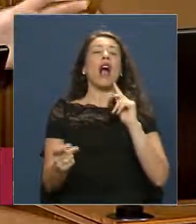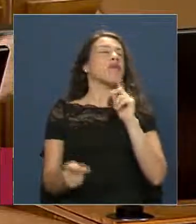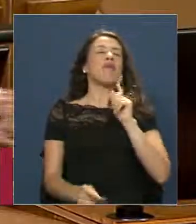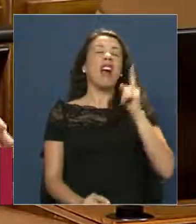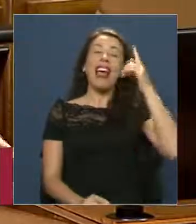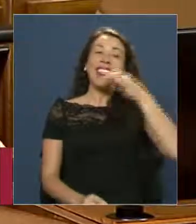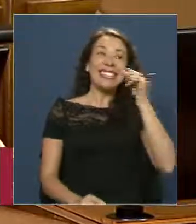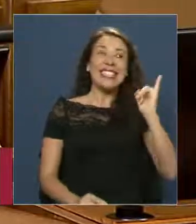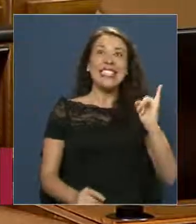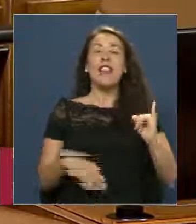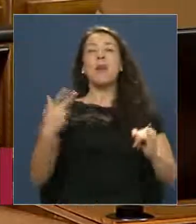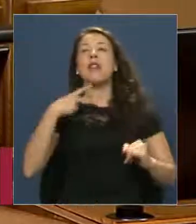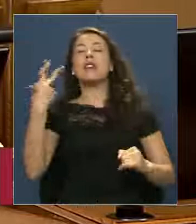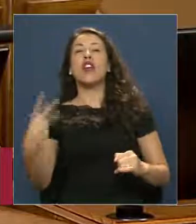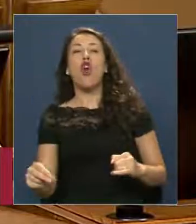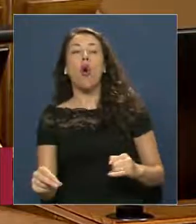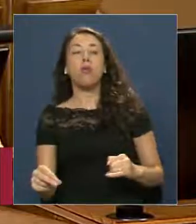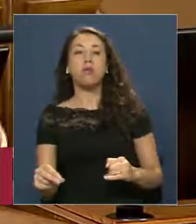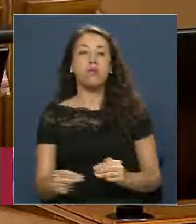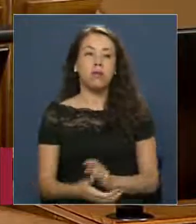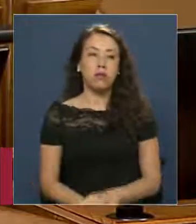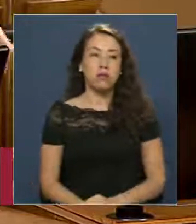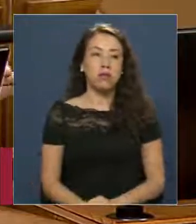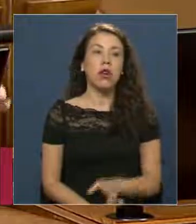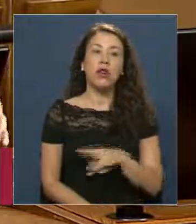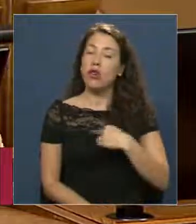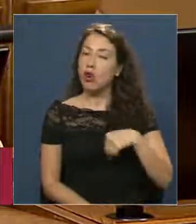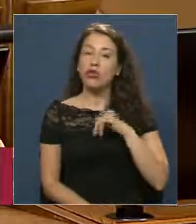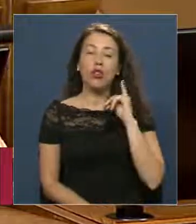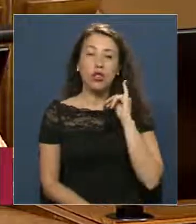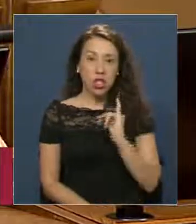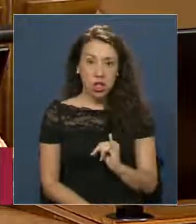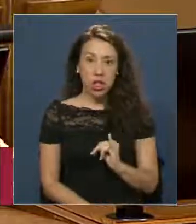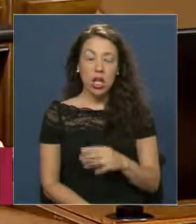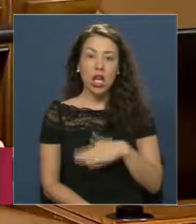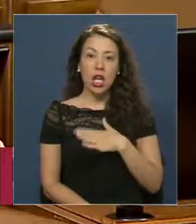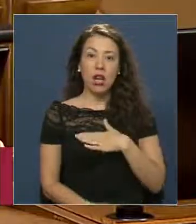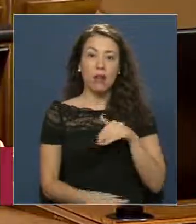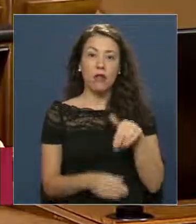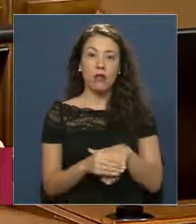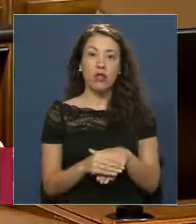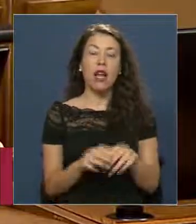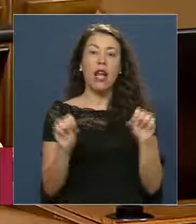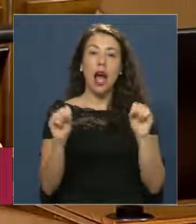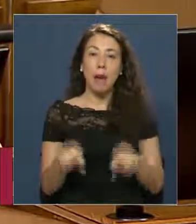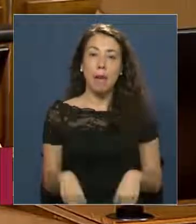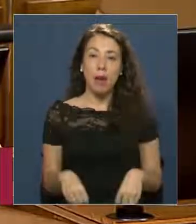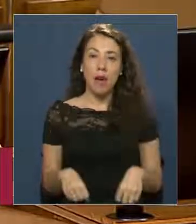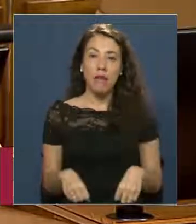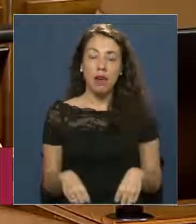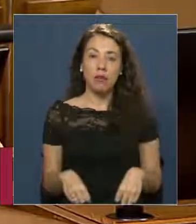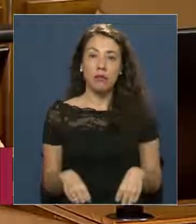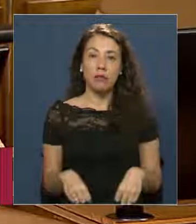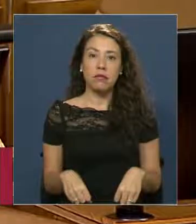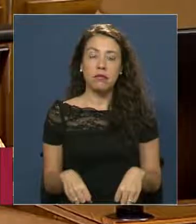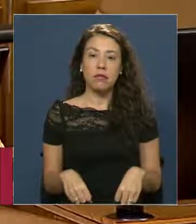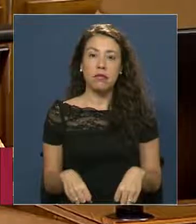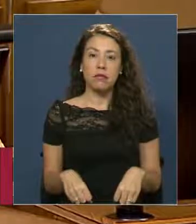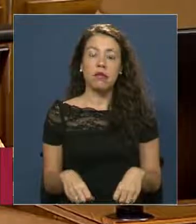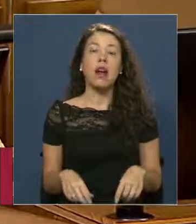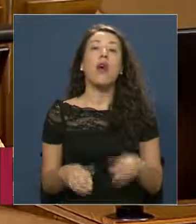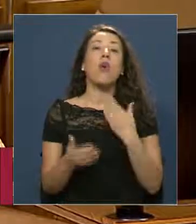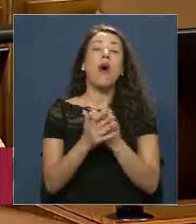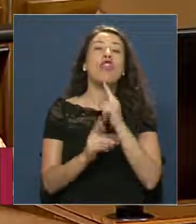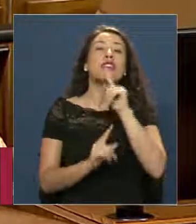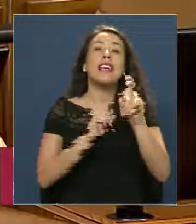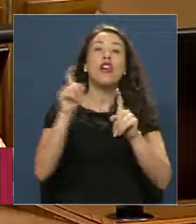opción, se fueron del apruebo al rechazo. Nosotros vamos a votar por el apruebo en el plebiscito del